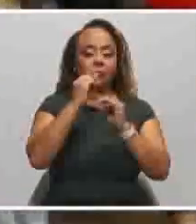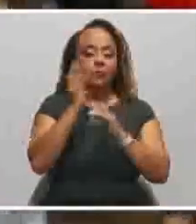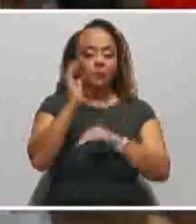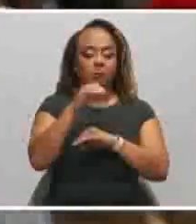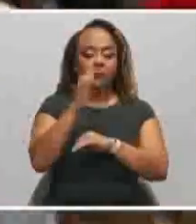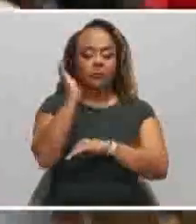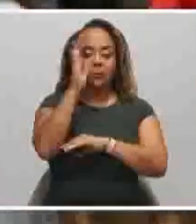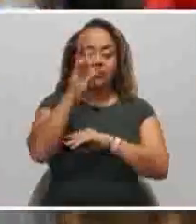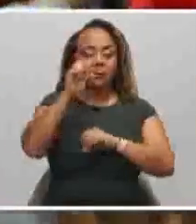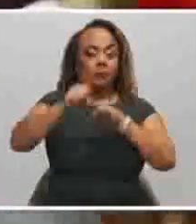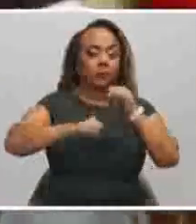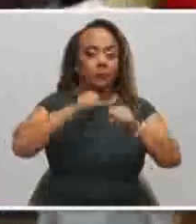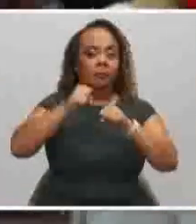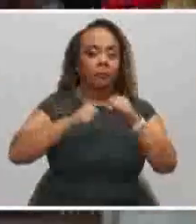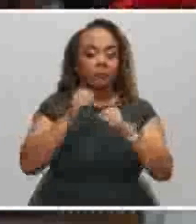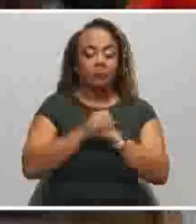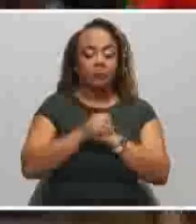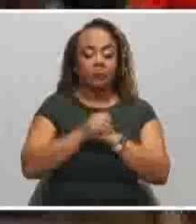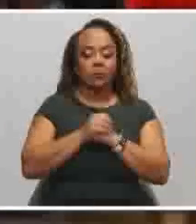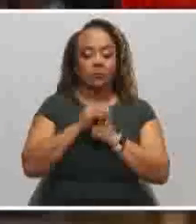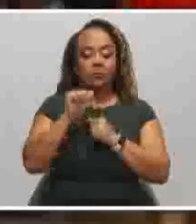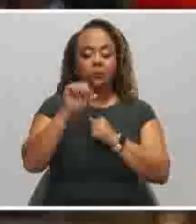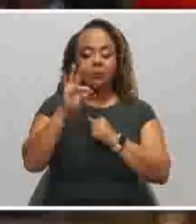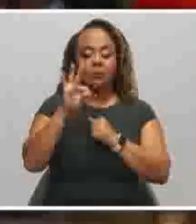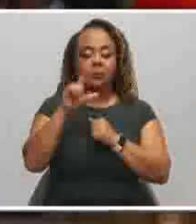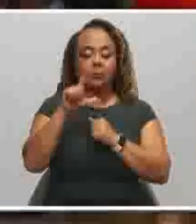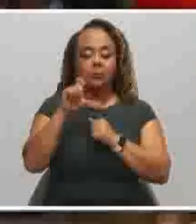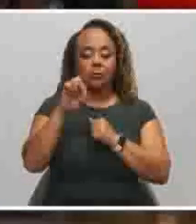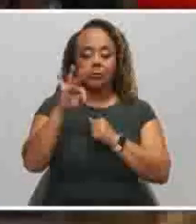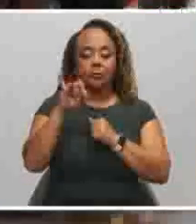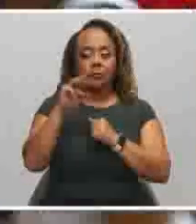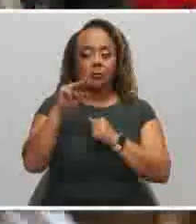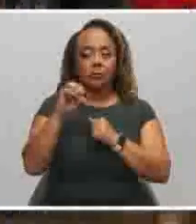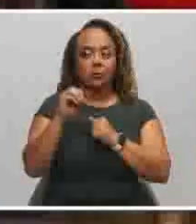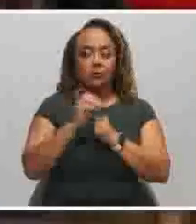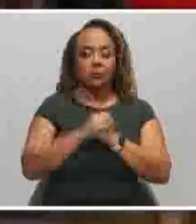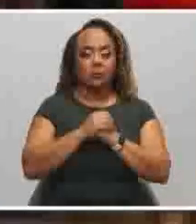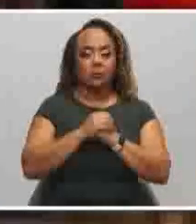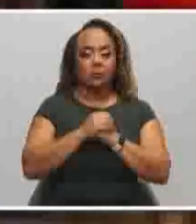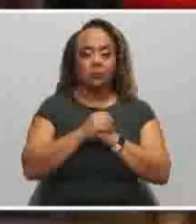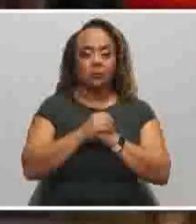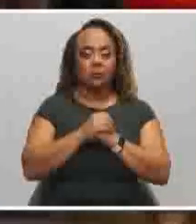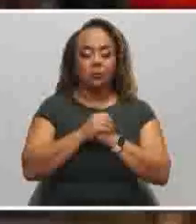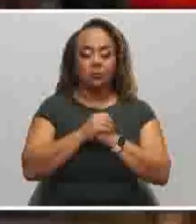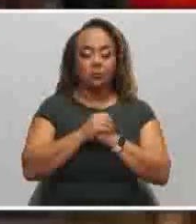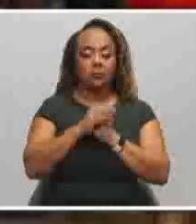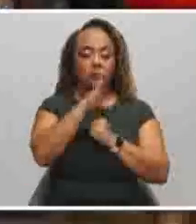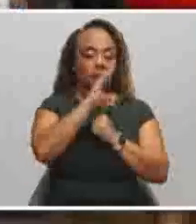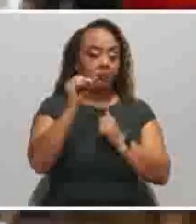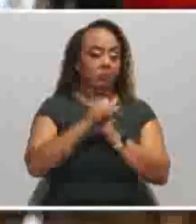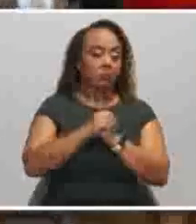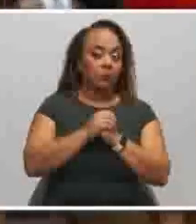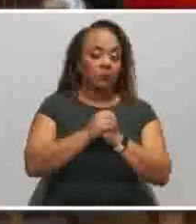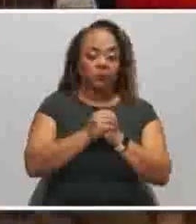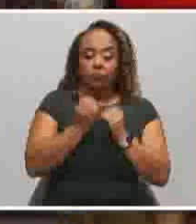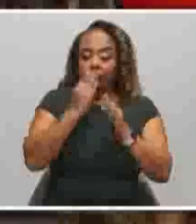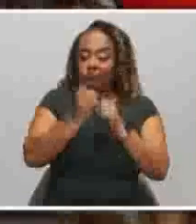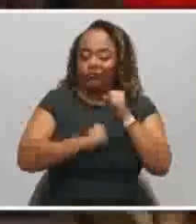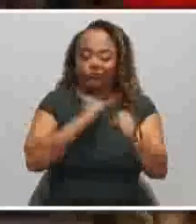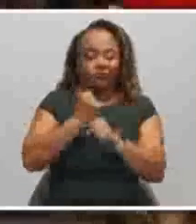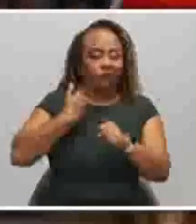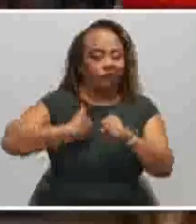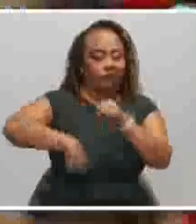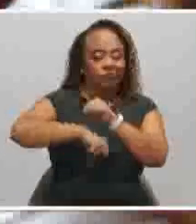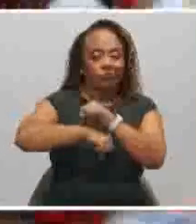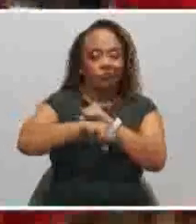mucho de ciclismo, se habla mucho de atletismo, pero muy poco de fútbol. Creo que fueron muchos años de mi papá estar en el fútbol e